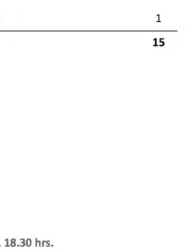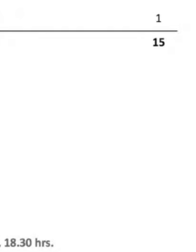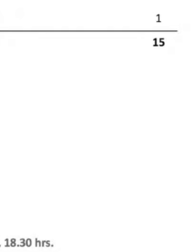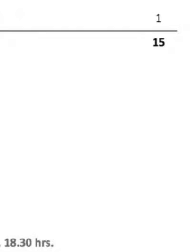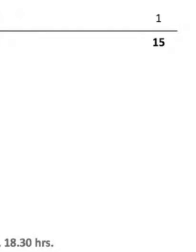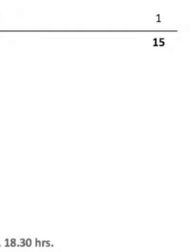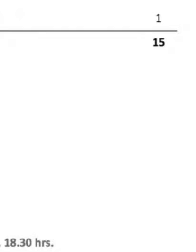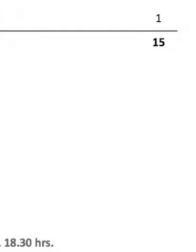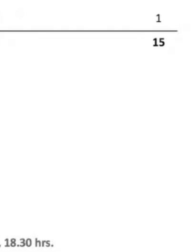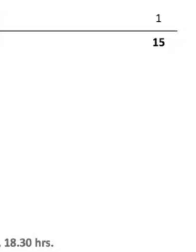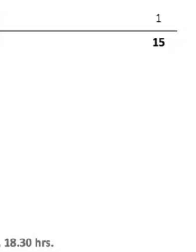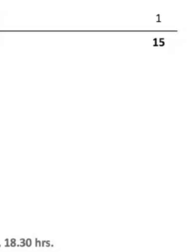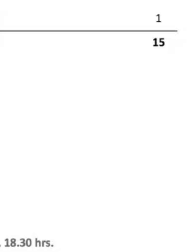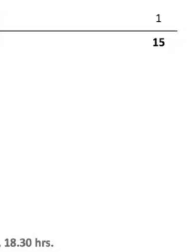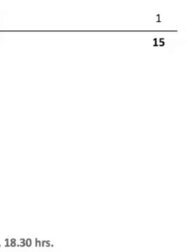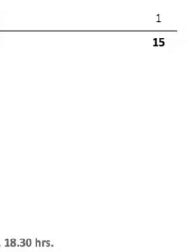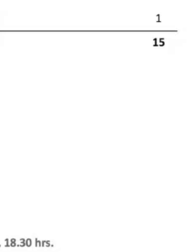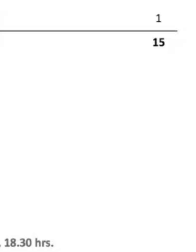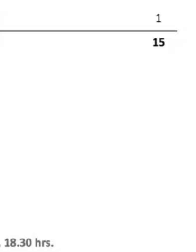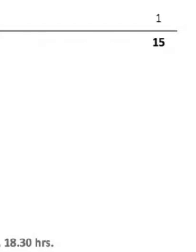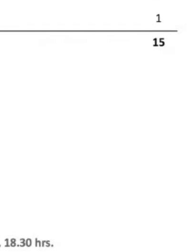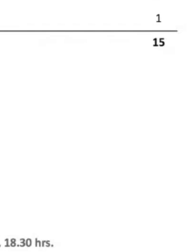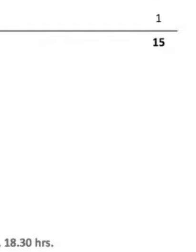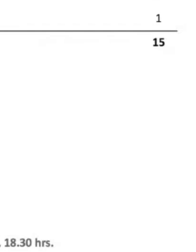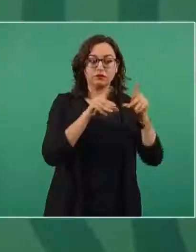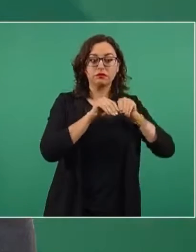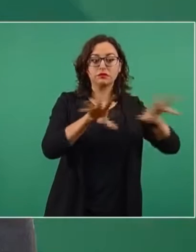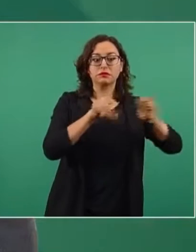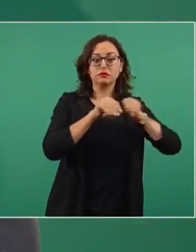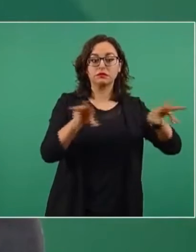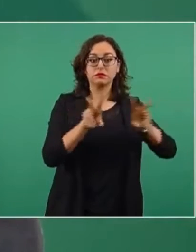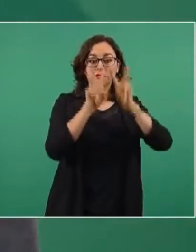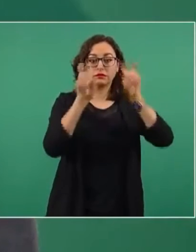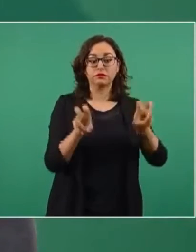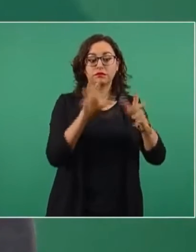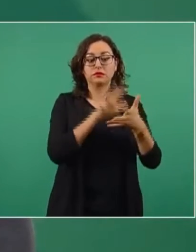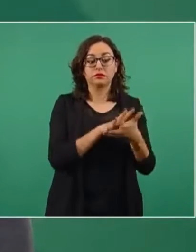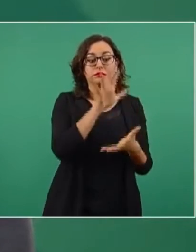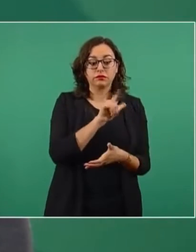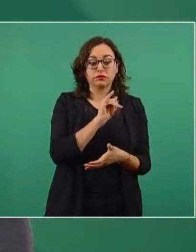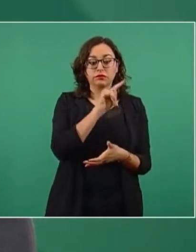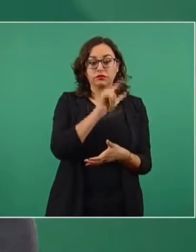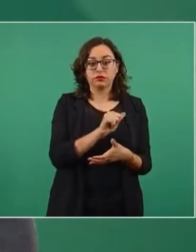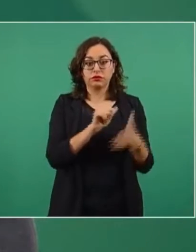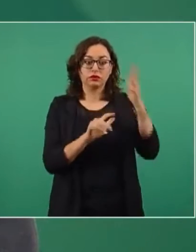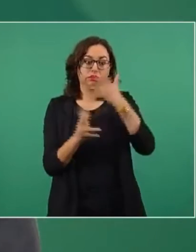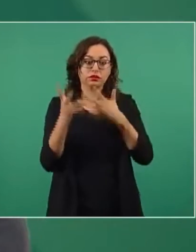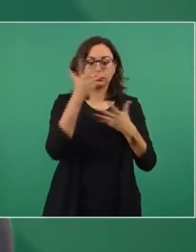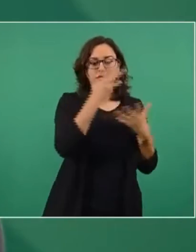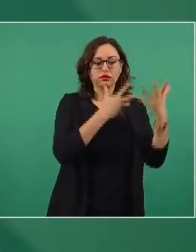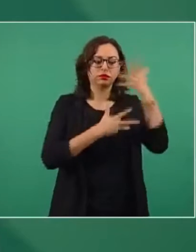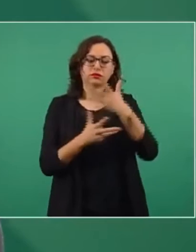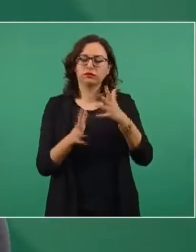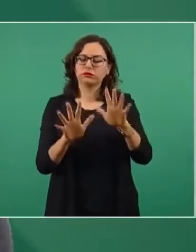Sinaloa, Sonora, Tlaxcala y Zacatecas. La manera más clara de decir que no se tenía